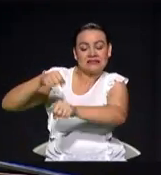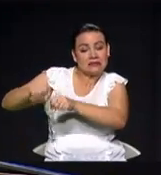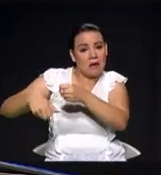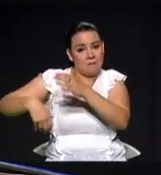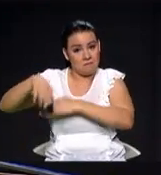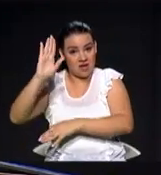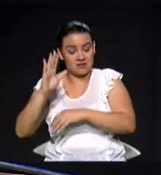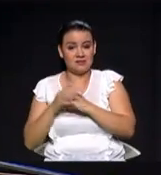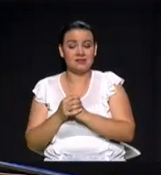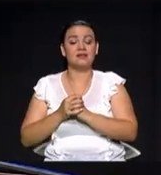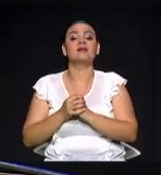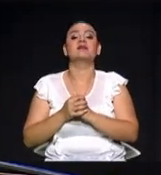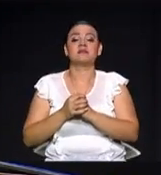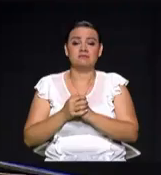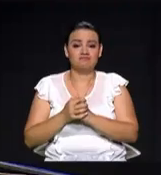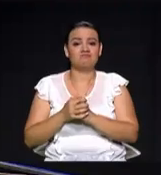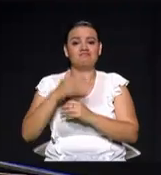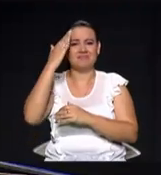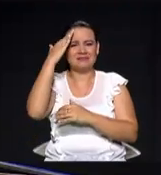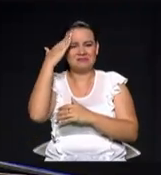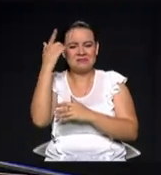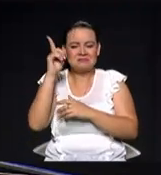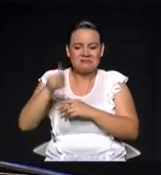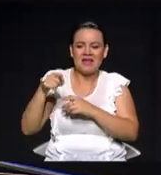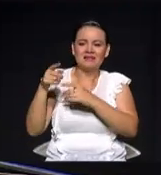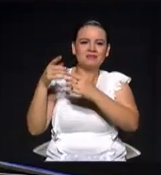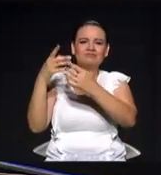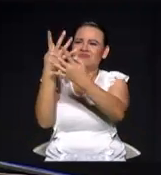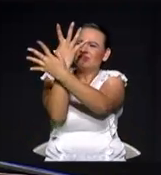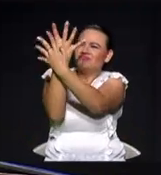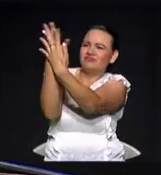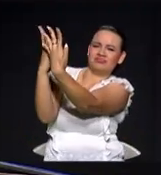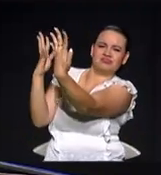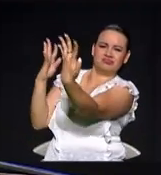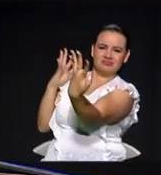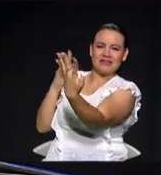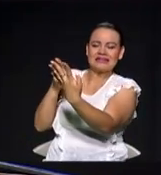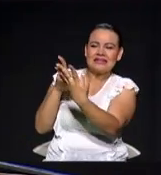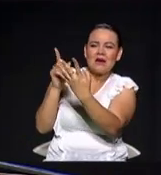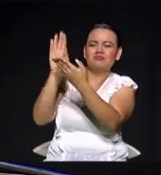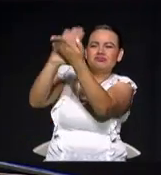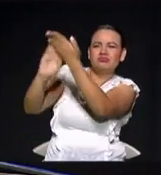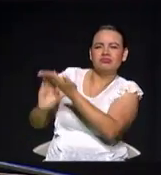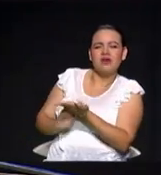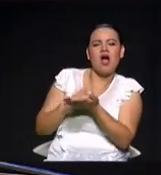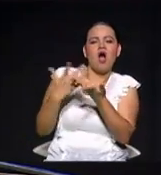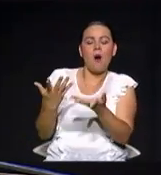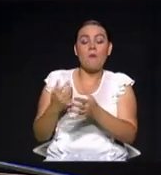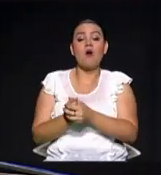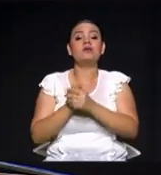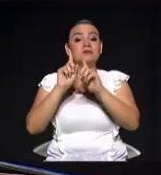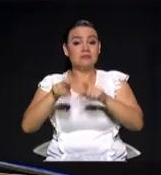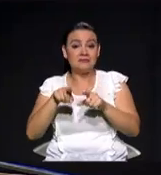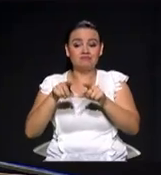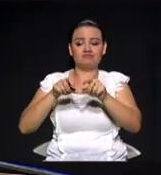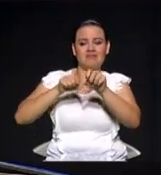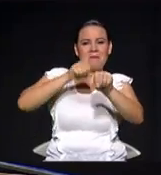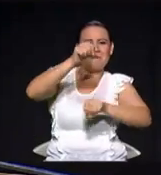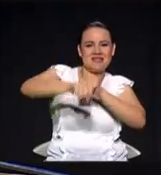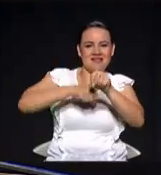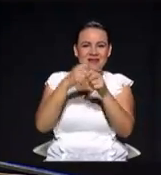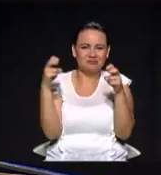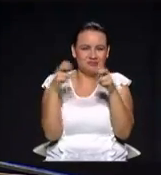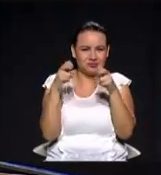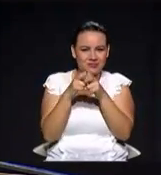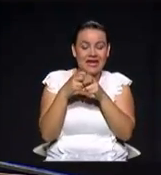malla que tenemos ya construida en cicloruta mejorarla y también queremos un fondo bicicletas eléctricas que financiaremos contacta de crédito de